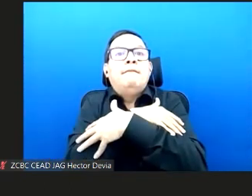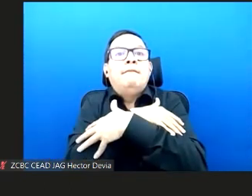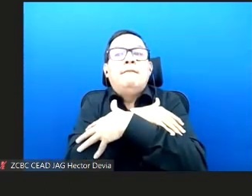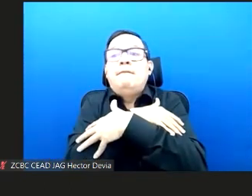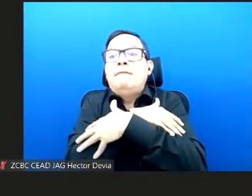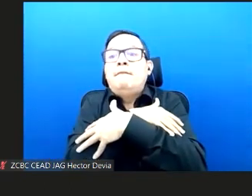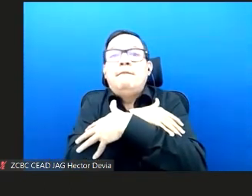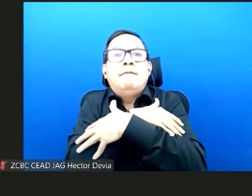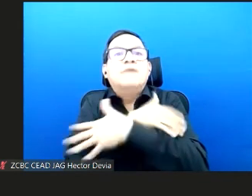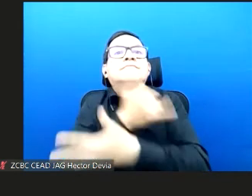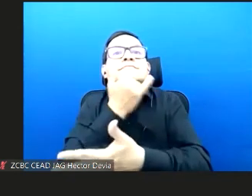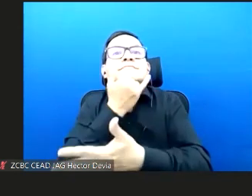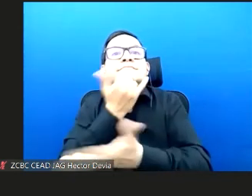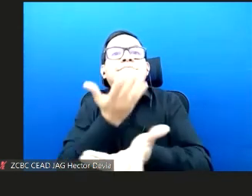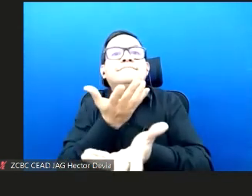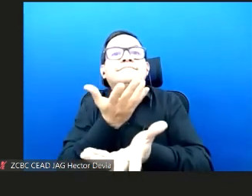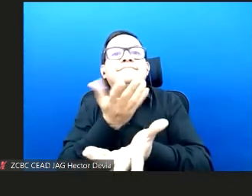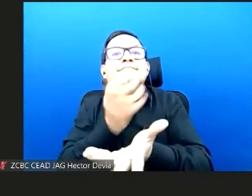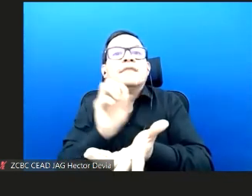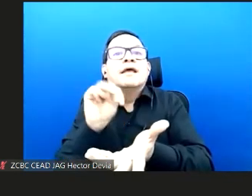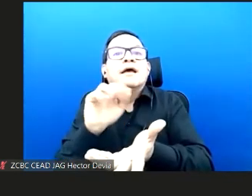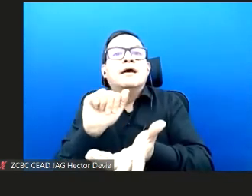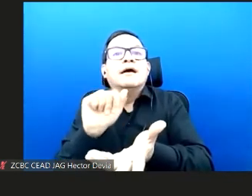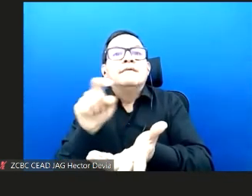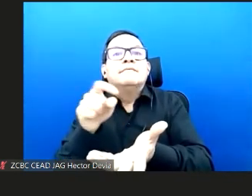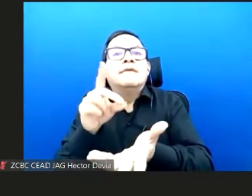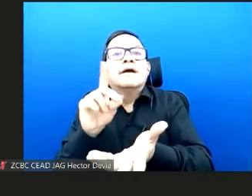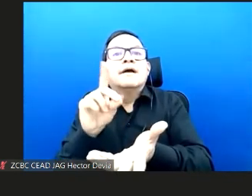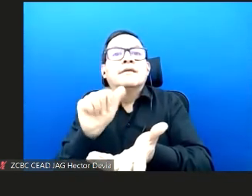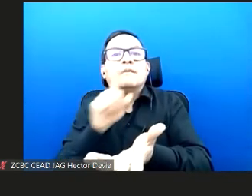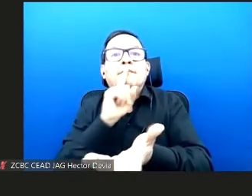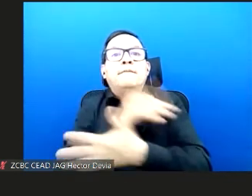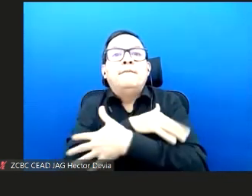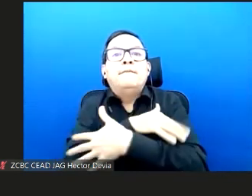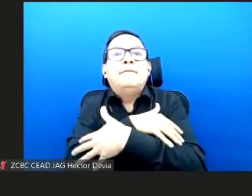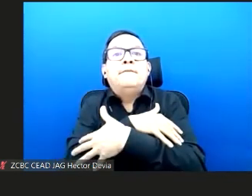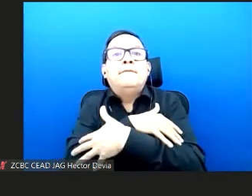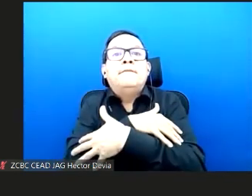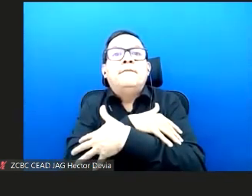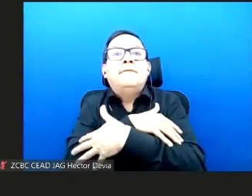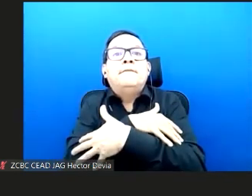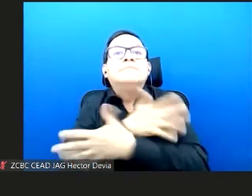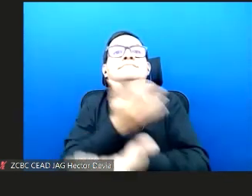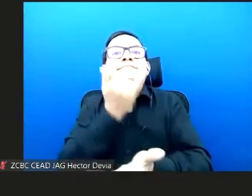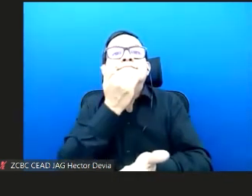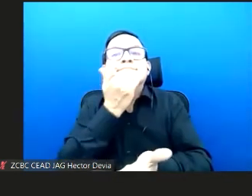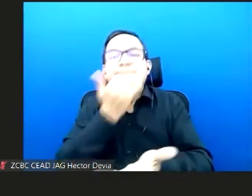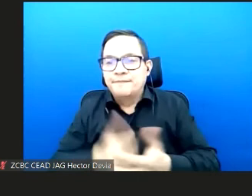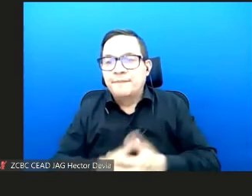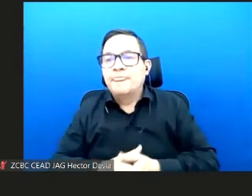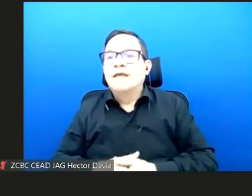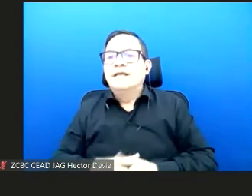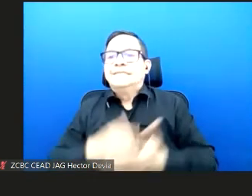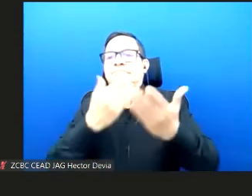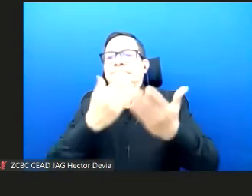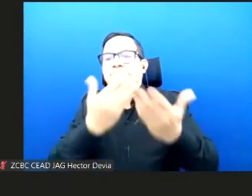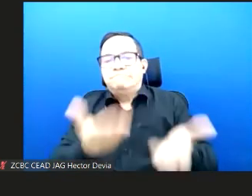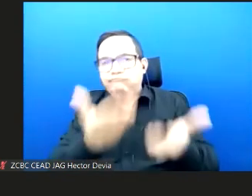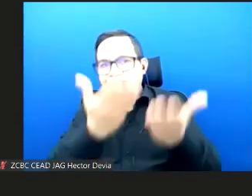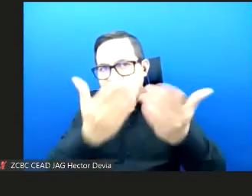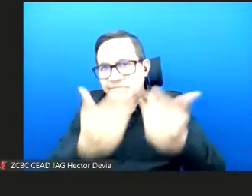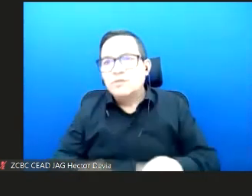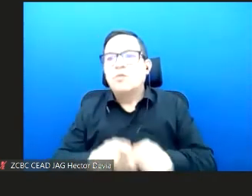Y tenemos que hay 50 estudiantes que en total perdieron economía solidaria, que es nuestro conjunto C.